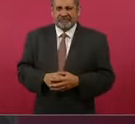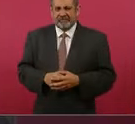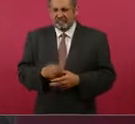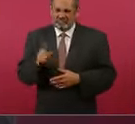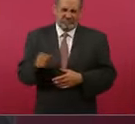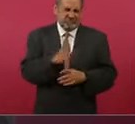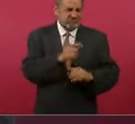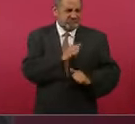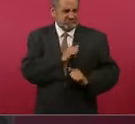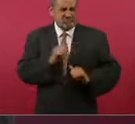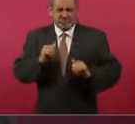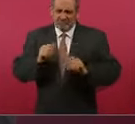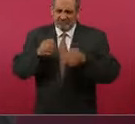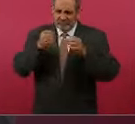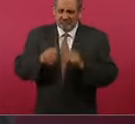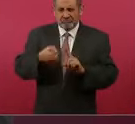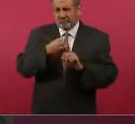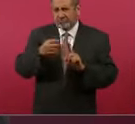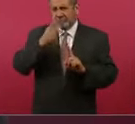Disciplinada, ordenada,